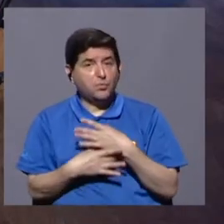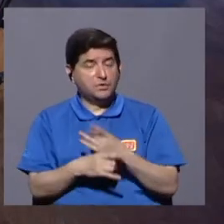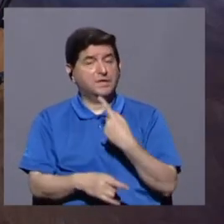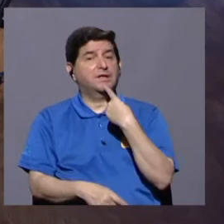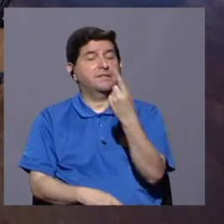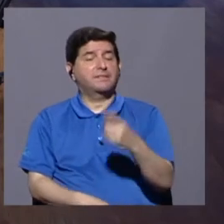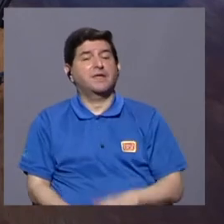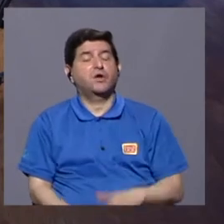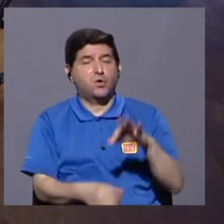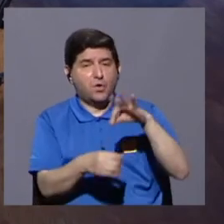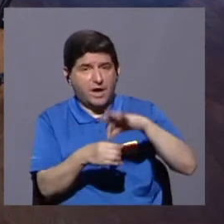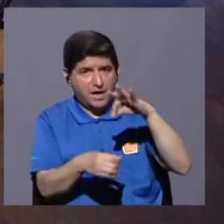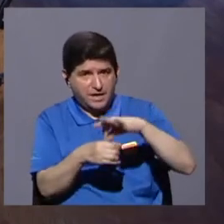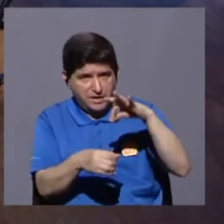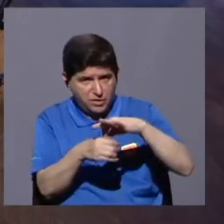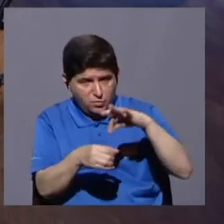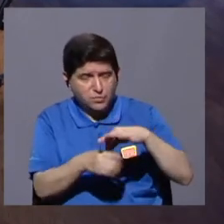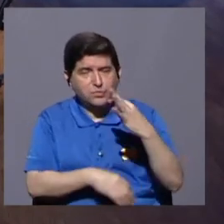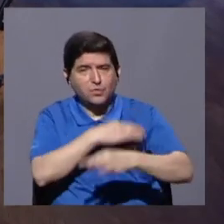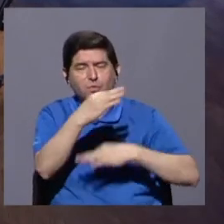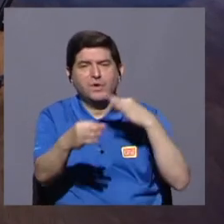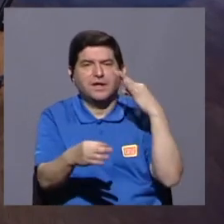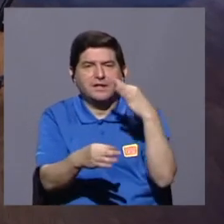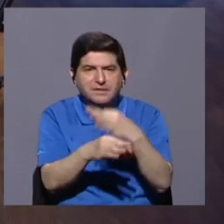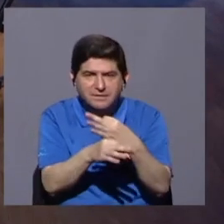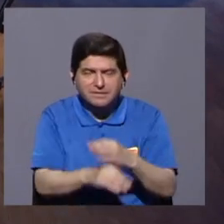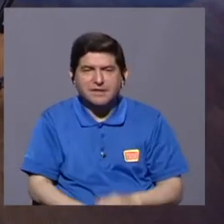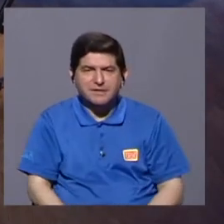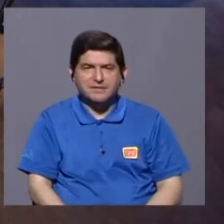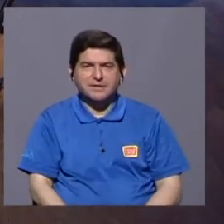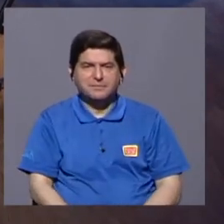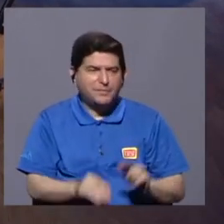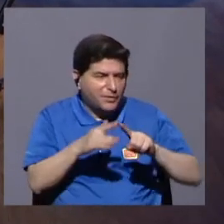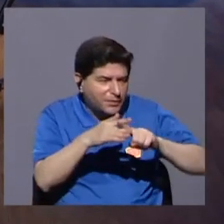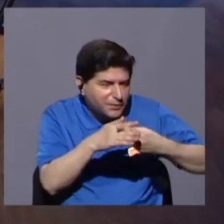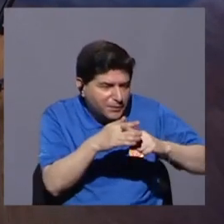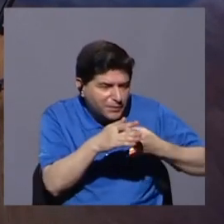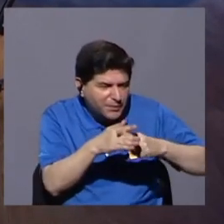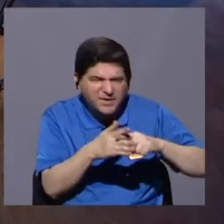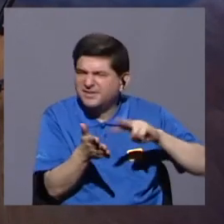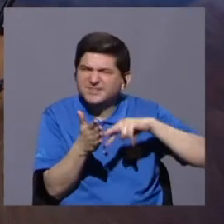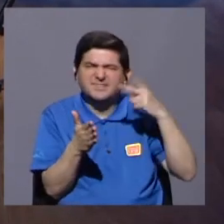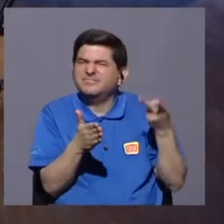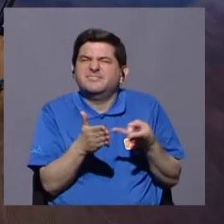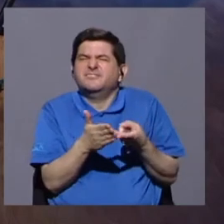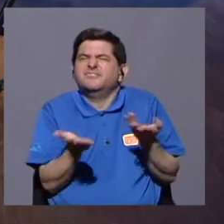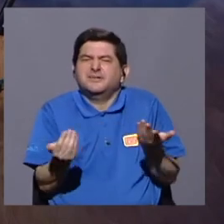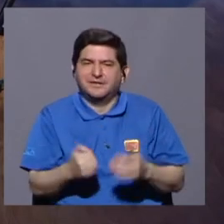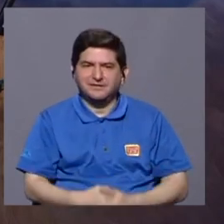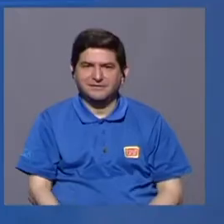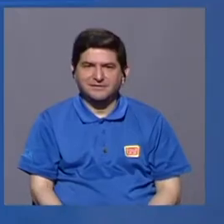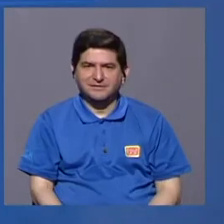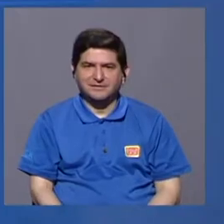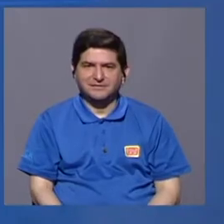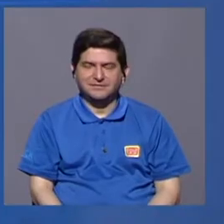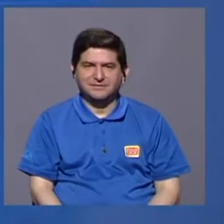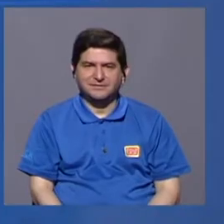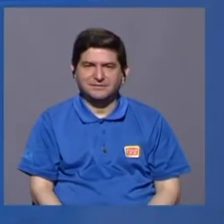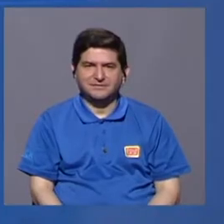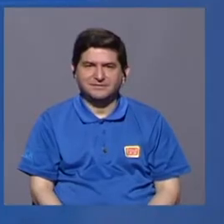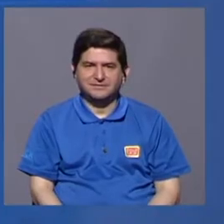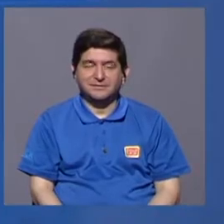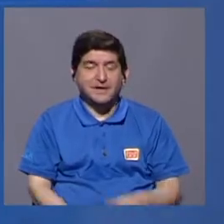mencionó la agricultura regenerativa. Hablemos un poquito, ¿qué entendemos por agricultura regenerativa en este contexto?